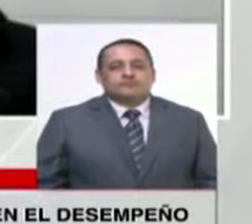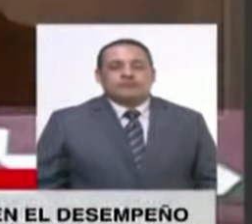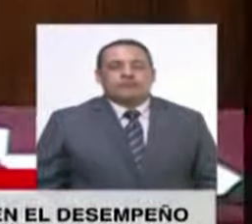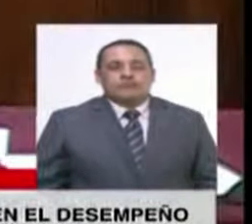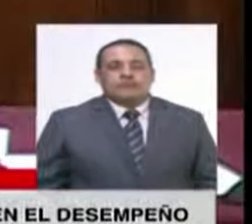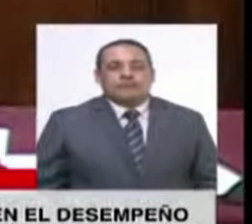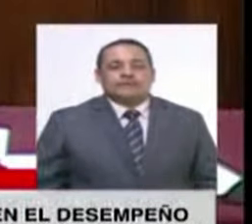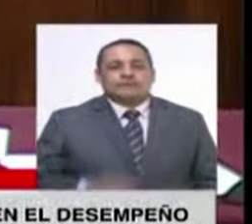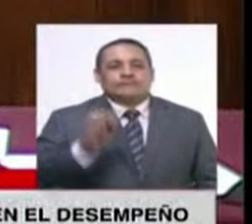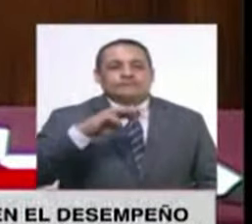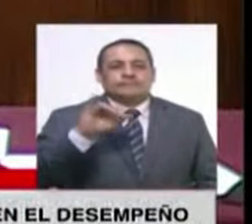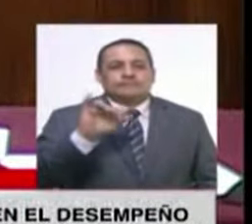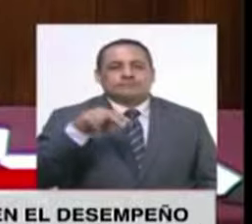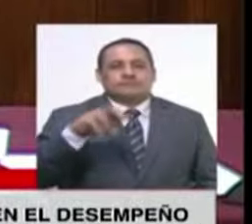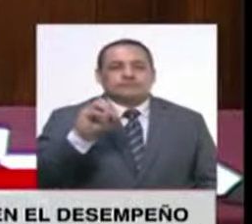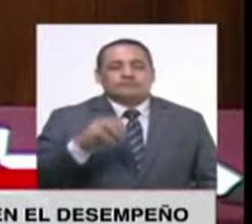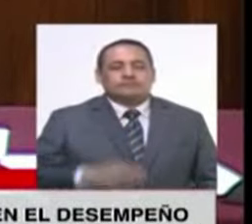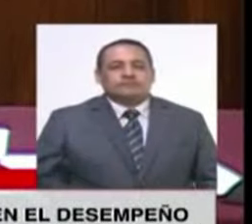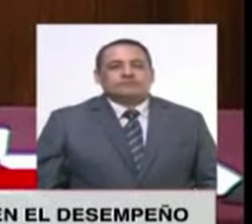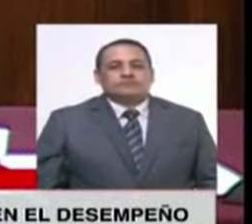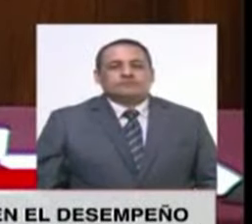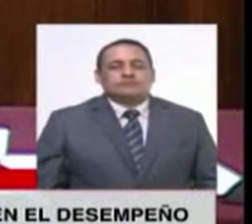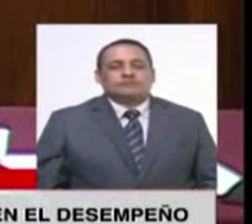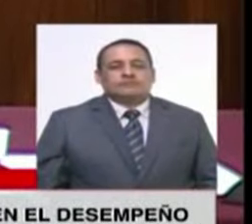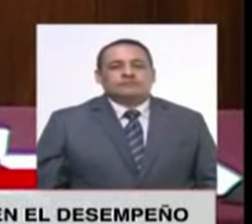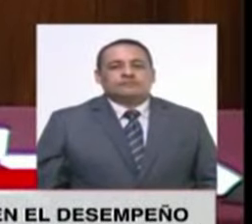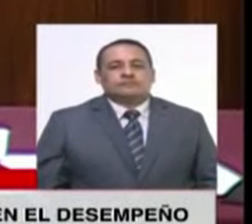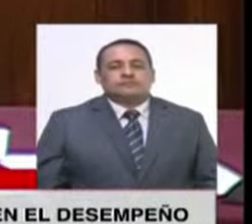Congresista Moyano.